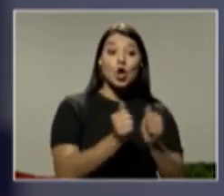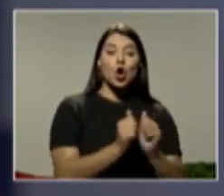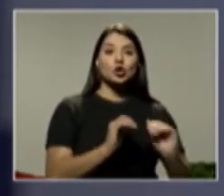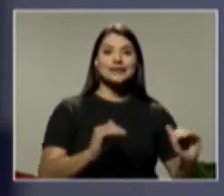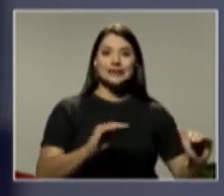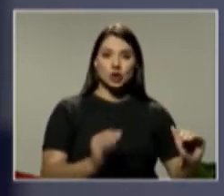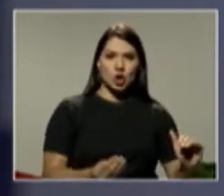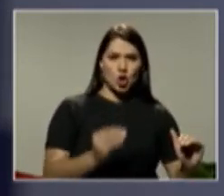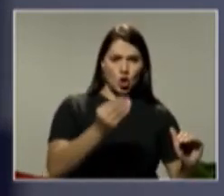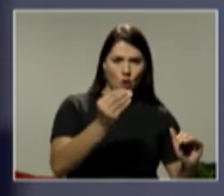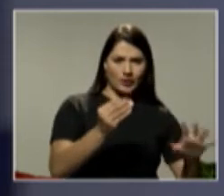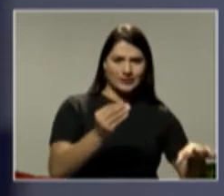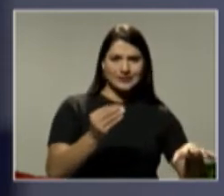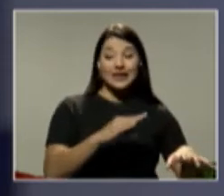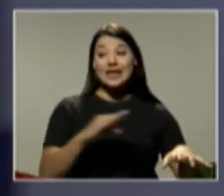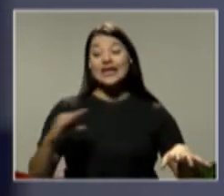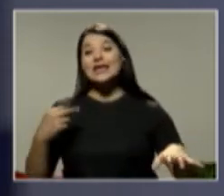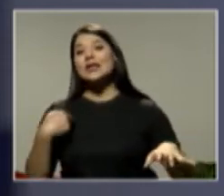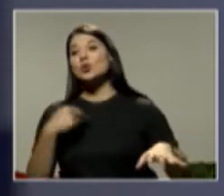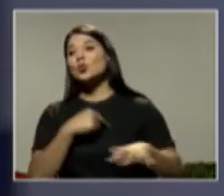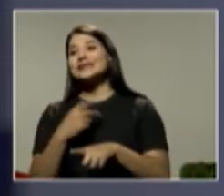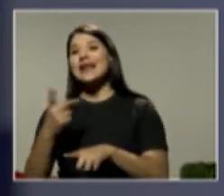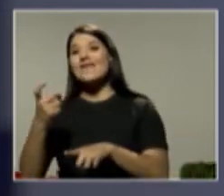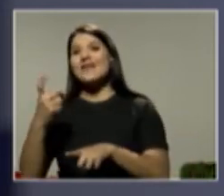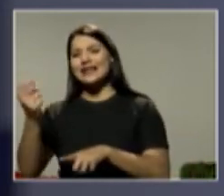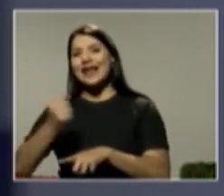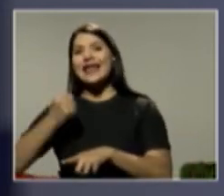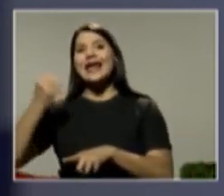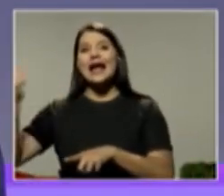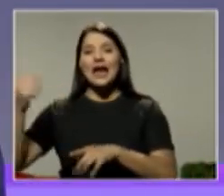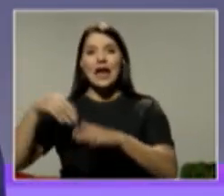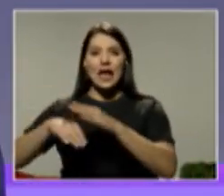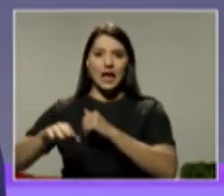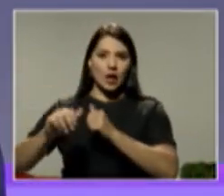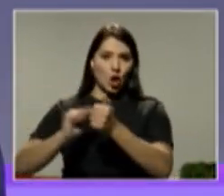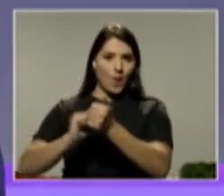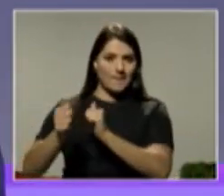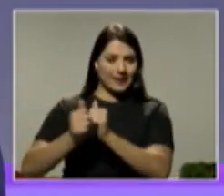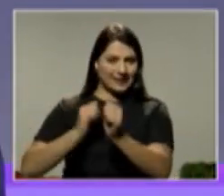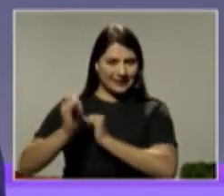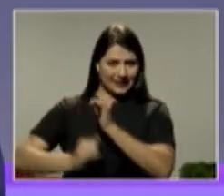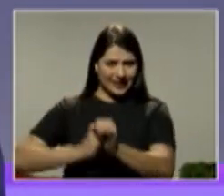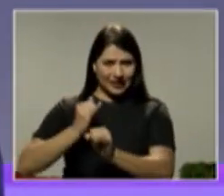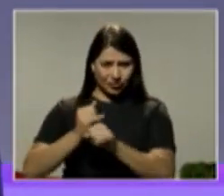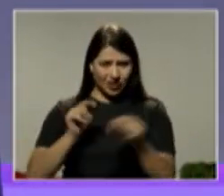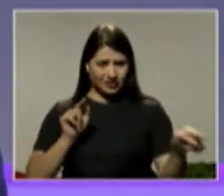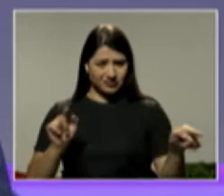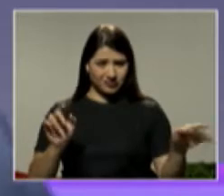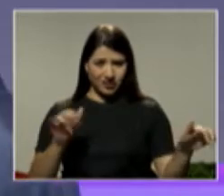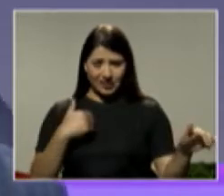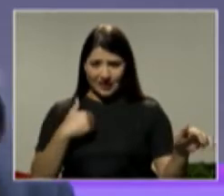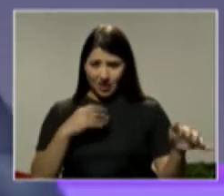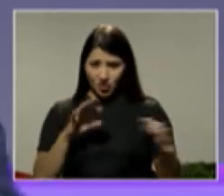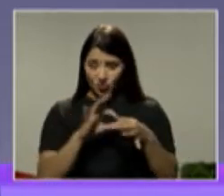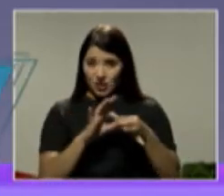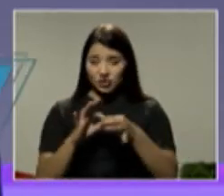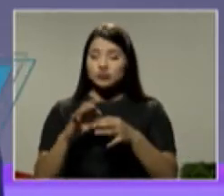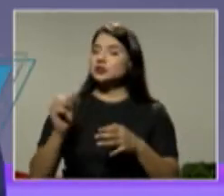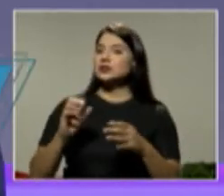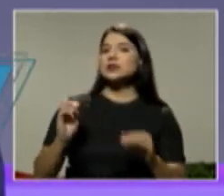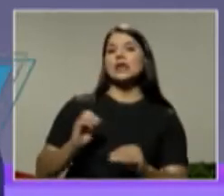en certámenes internacionales? Sí, definitivamente en todos los ámbitos, en todos